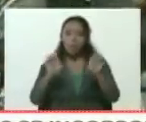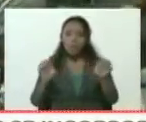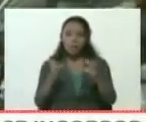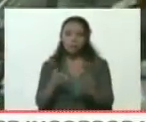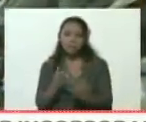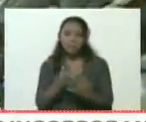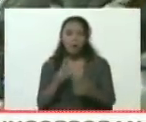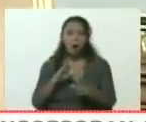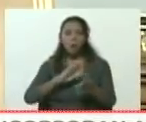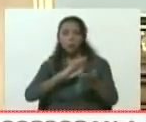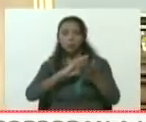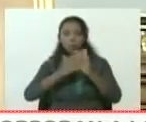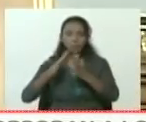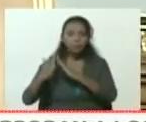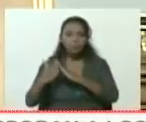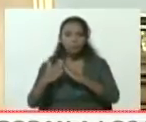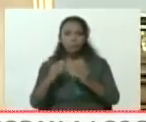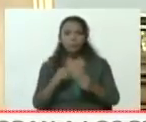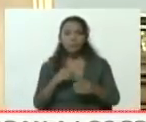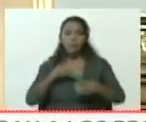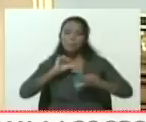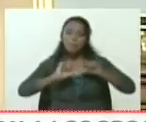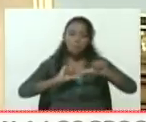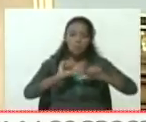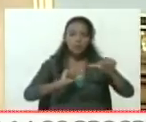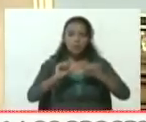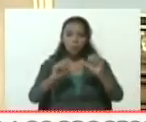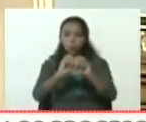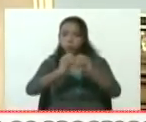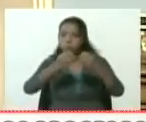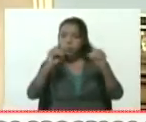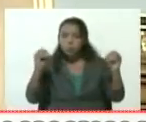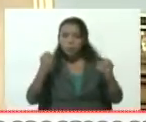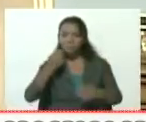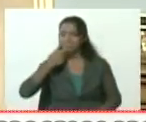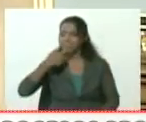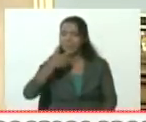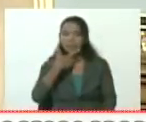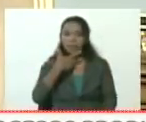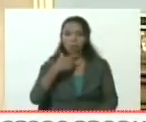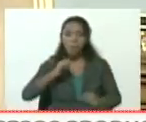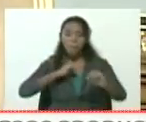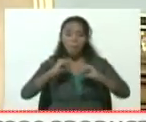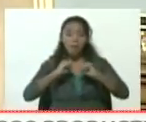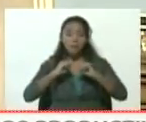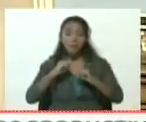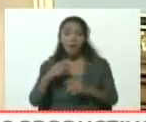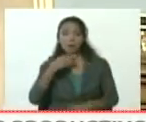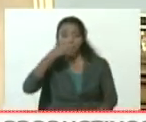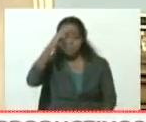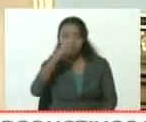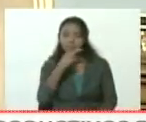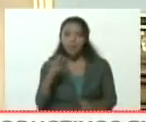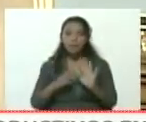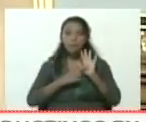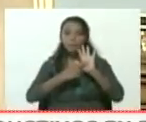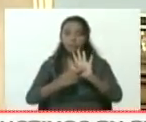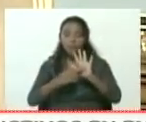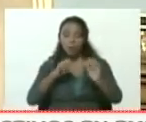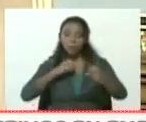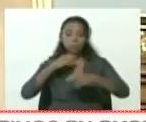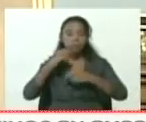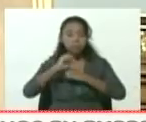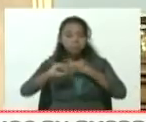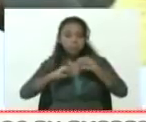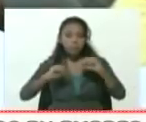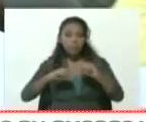comunidad educativa y su proceso de organización hermoso, a través del movimiento de padres y representantes, del movimiento bolivariano de familia, a